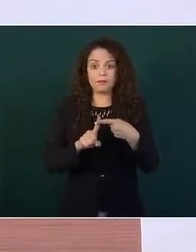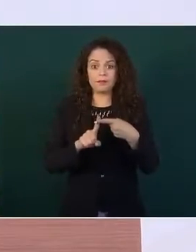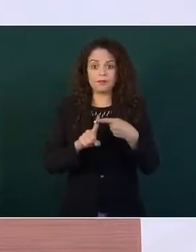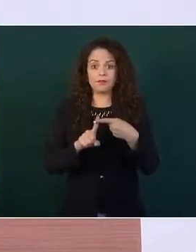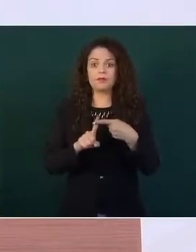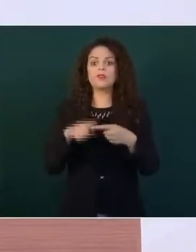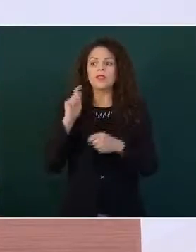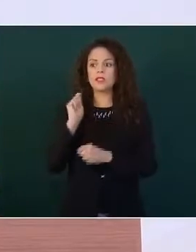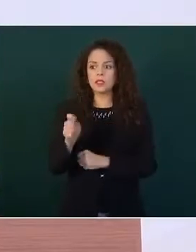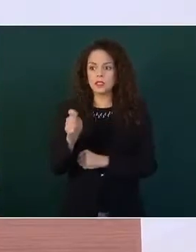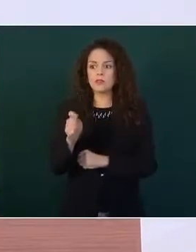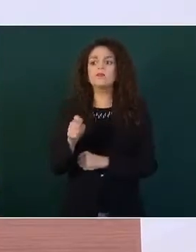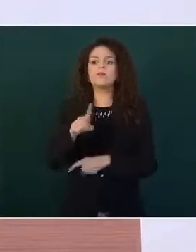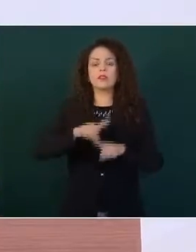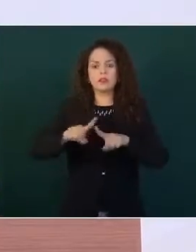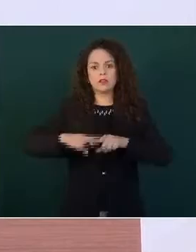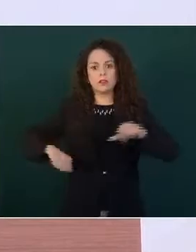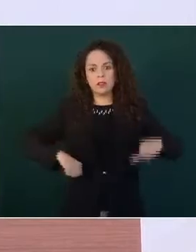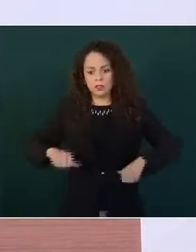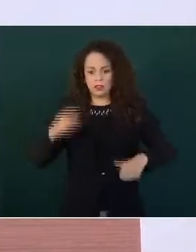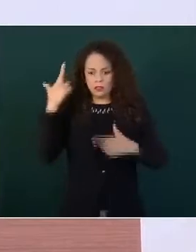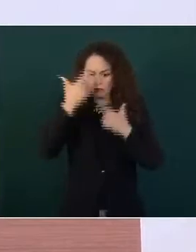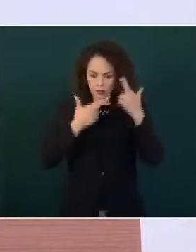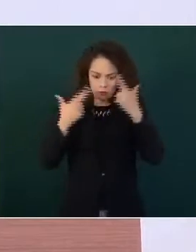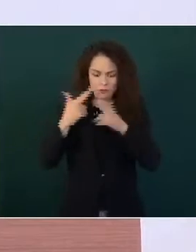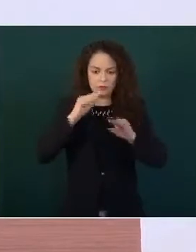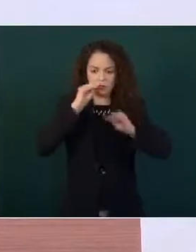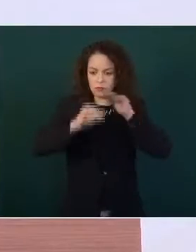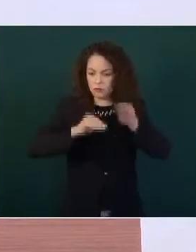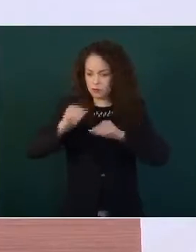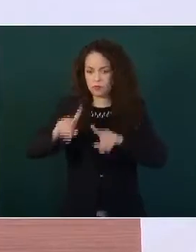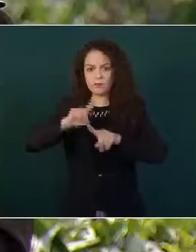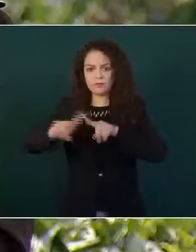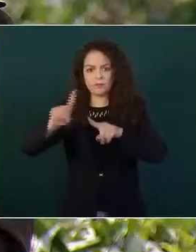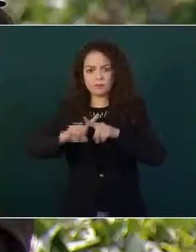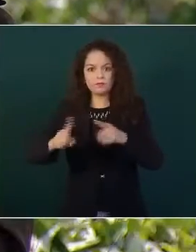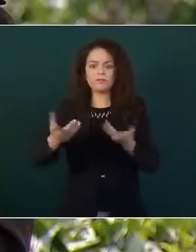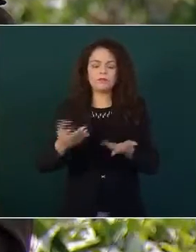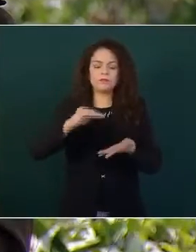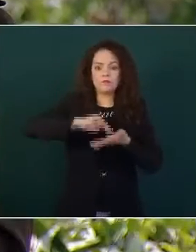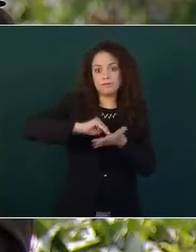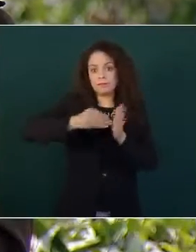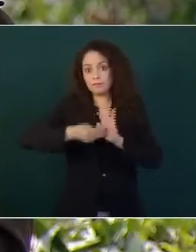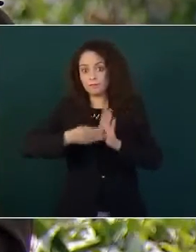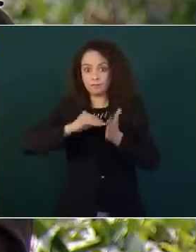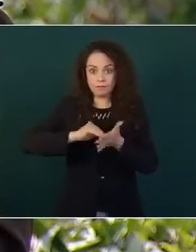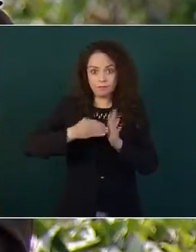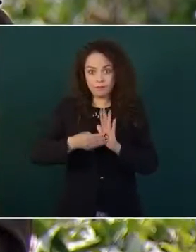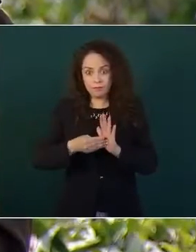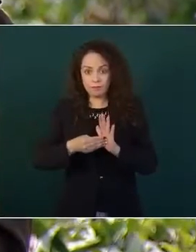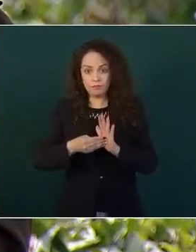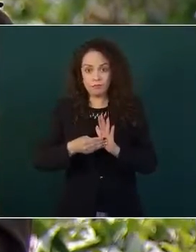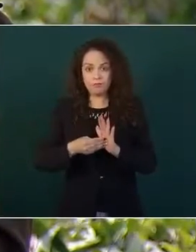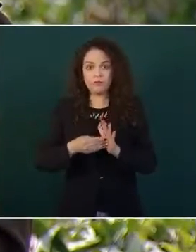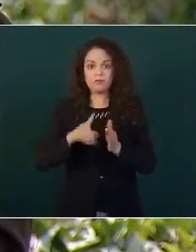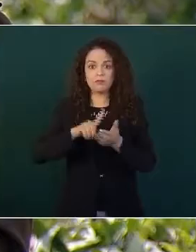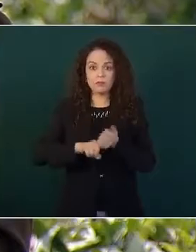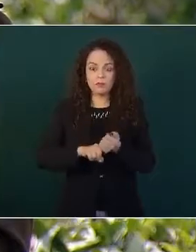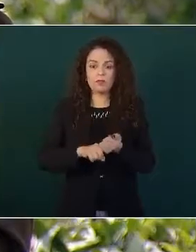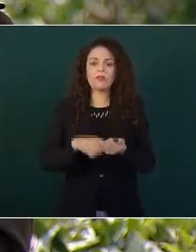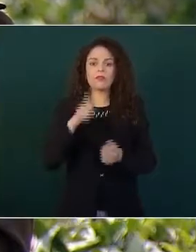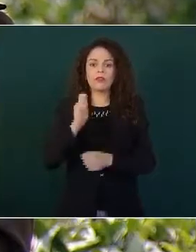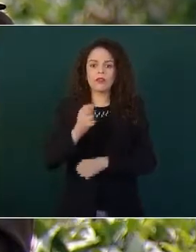doctrina, a través de la revisión y actualización de las tácticas, la adecuación de los